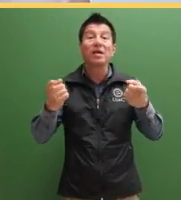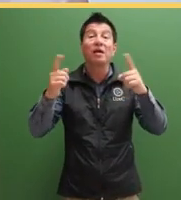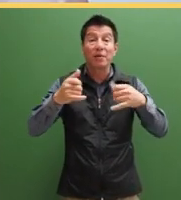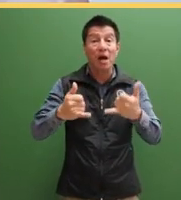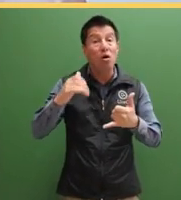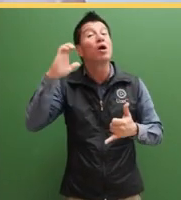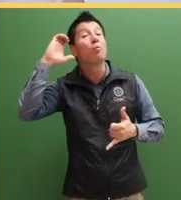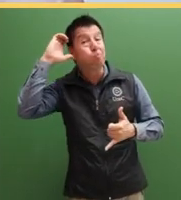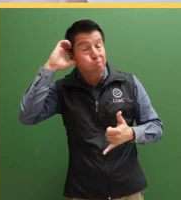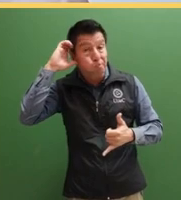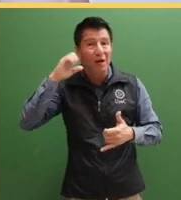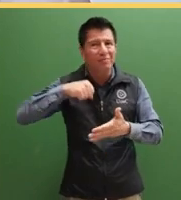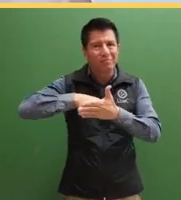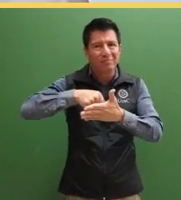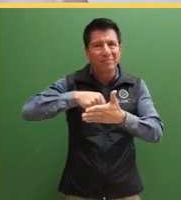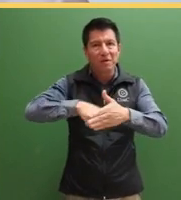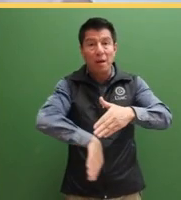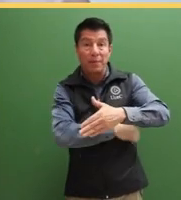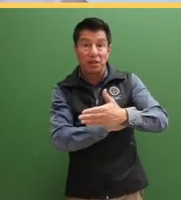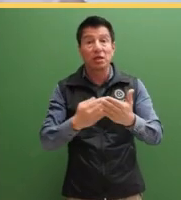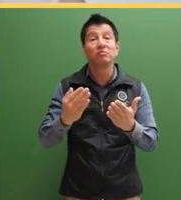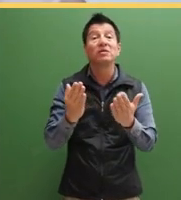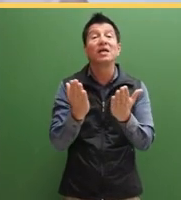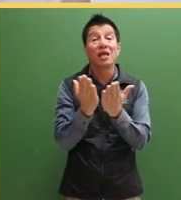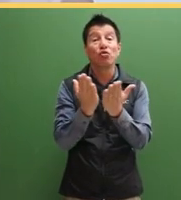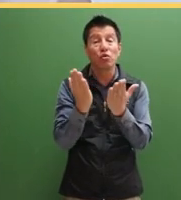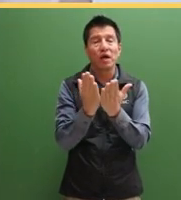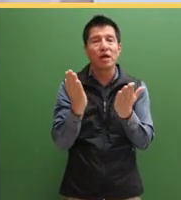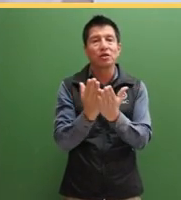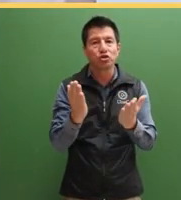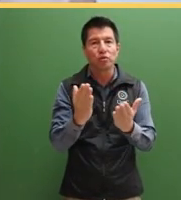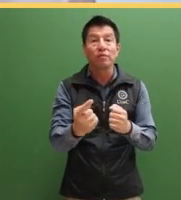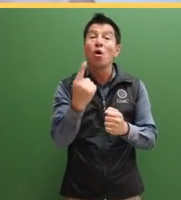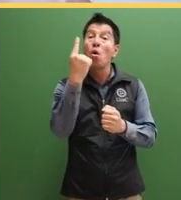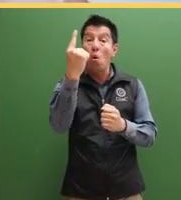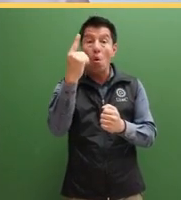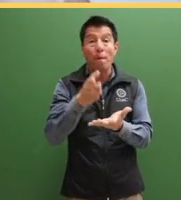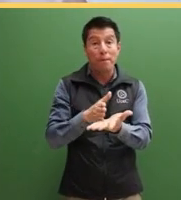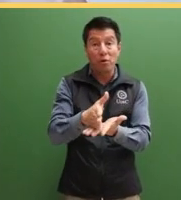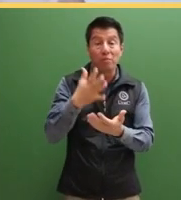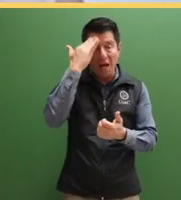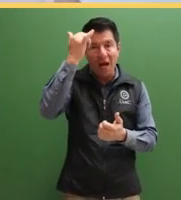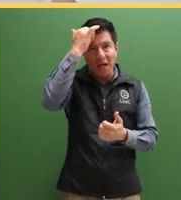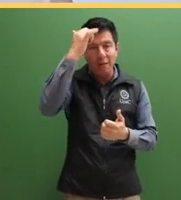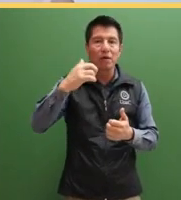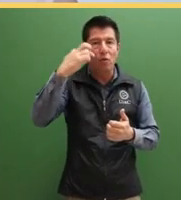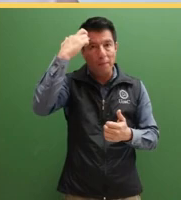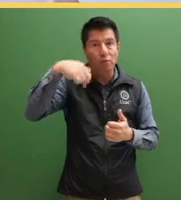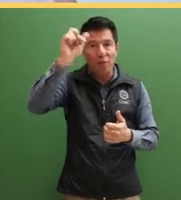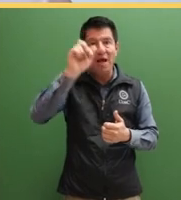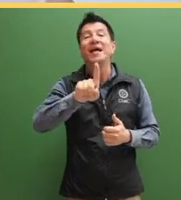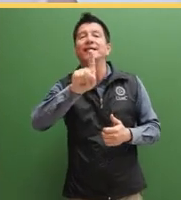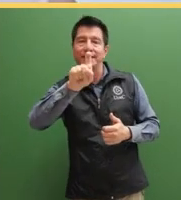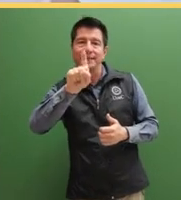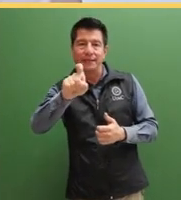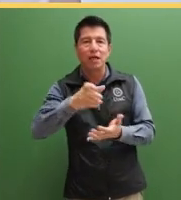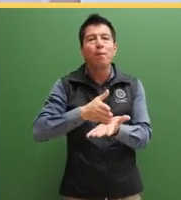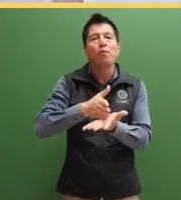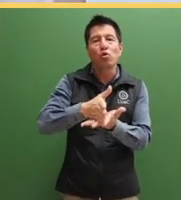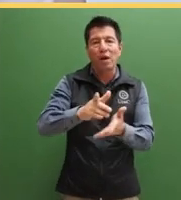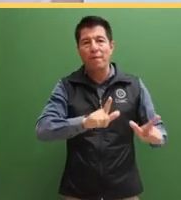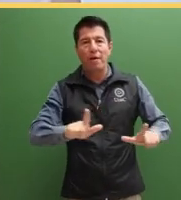en trámite ante el Ministerio de Educación Nacional la renovación de registro calificado de 1 programa académico de posgrados y de 6 programas académicos de